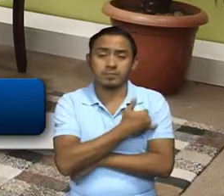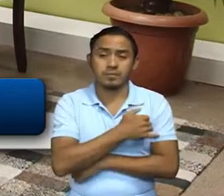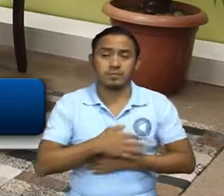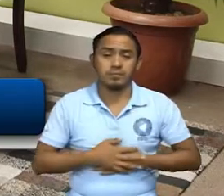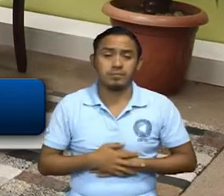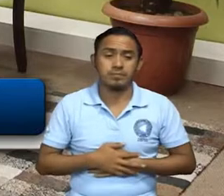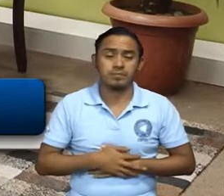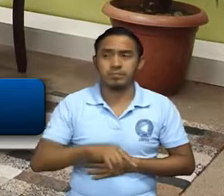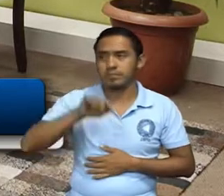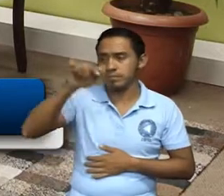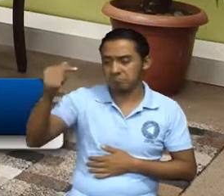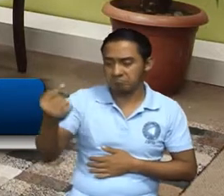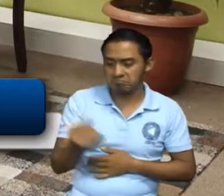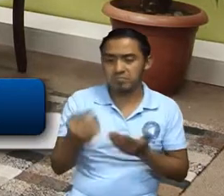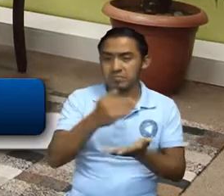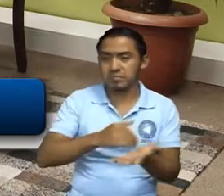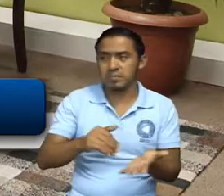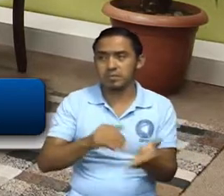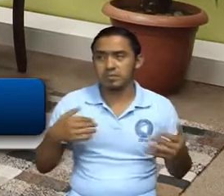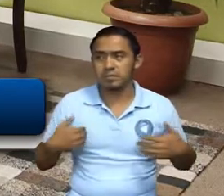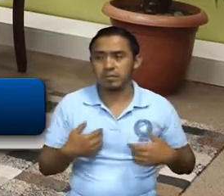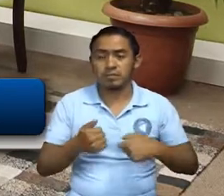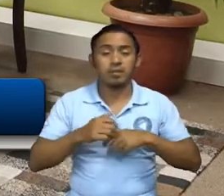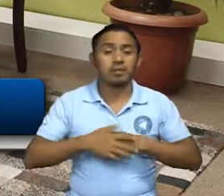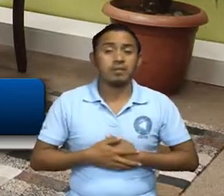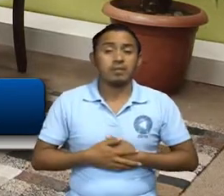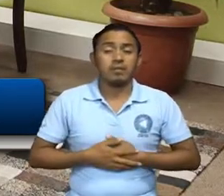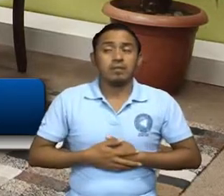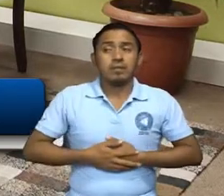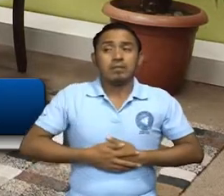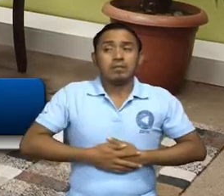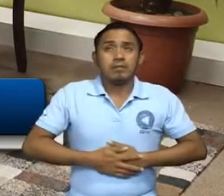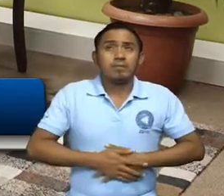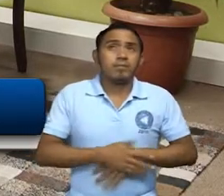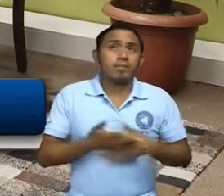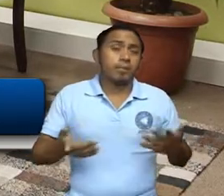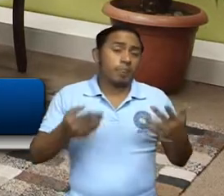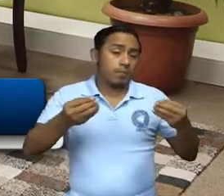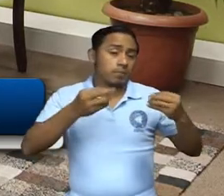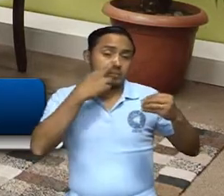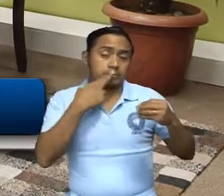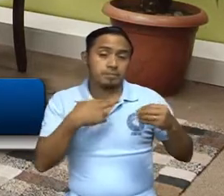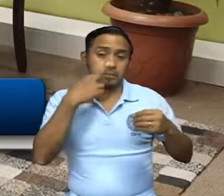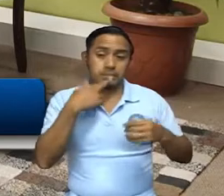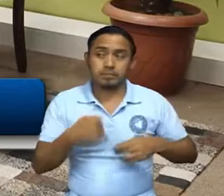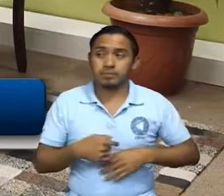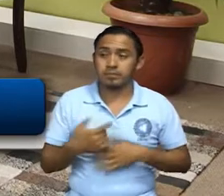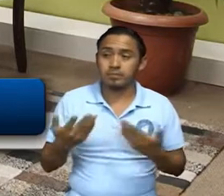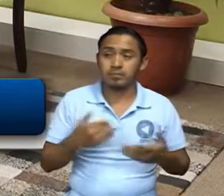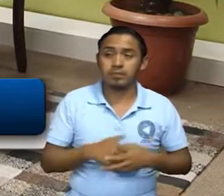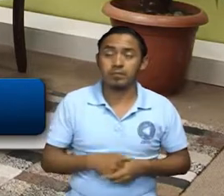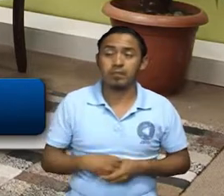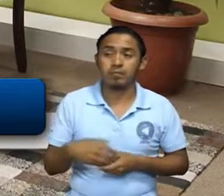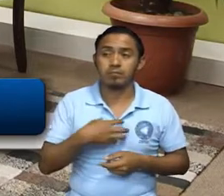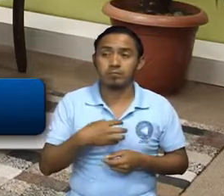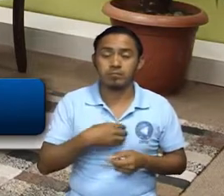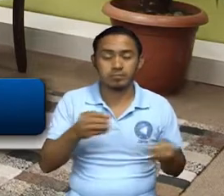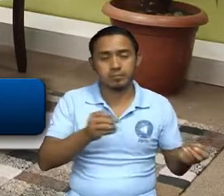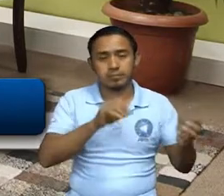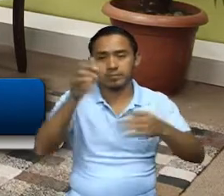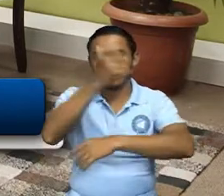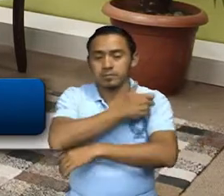llega porque es un nivel primario, ¿ya? Entonces ya el sangrado nasal los asusta más y ya los hace seguir directamente